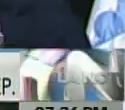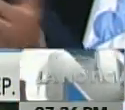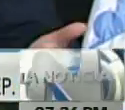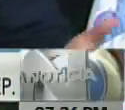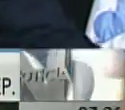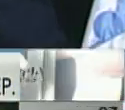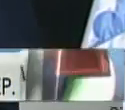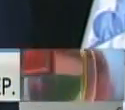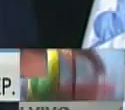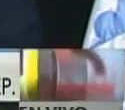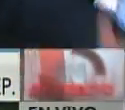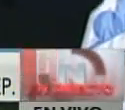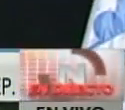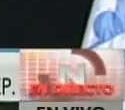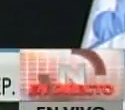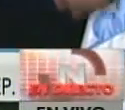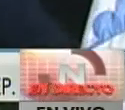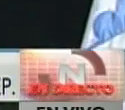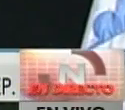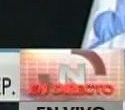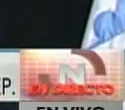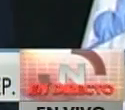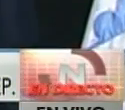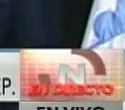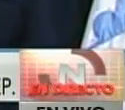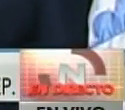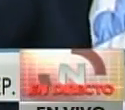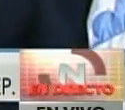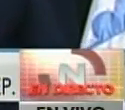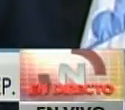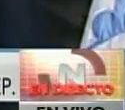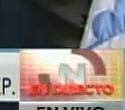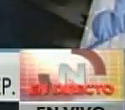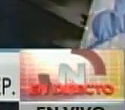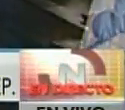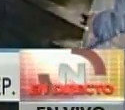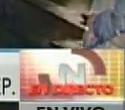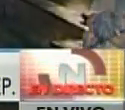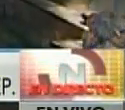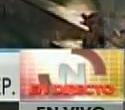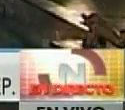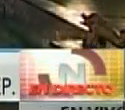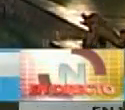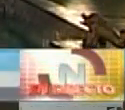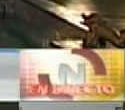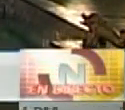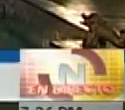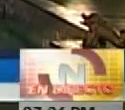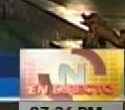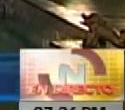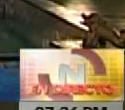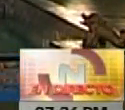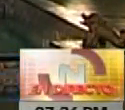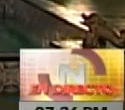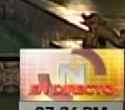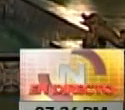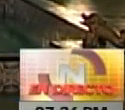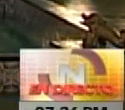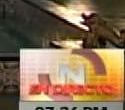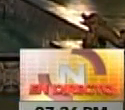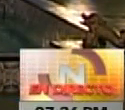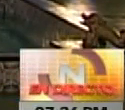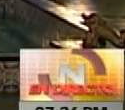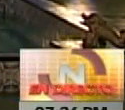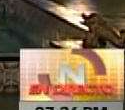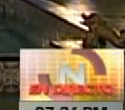y esta interacción que hacía falta. Gracias. Así concluye la rueda de prensa. Gracias por su atención y muy buenas tardes para